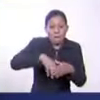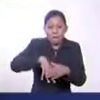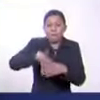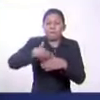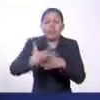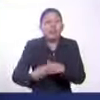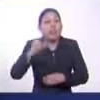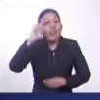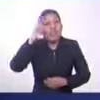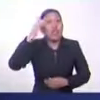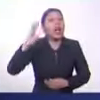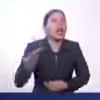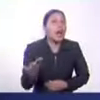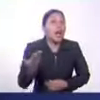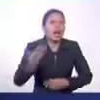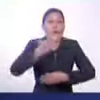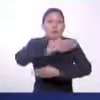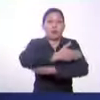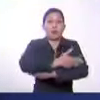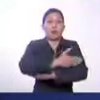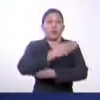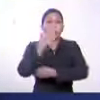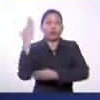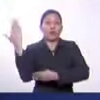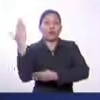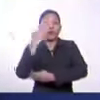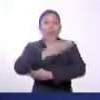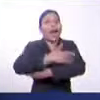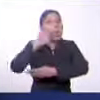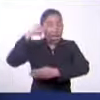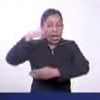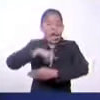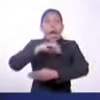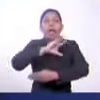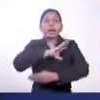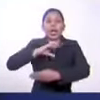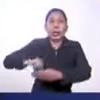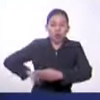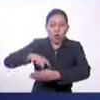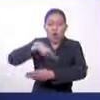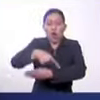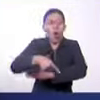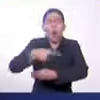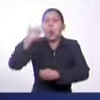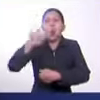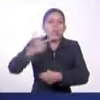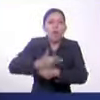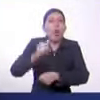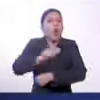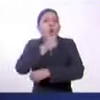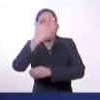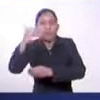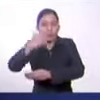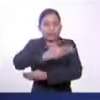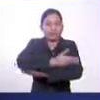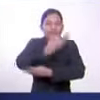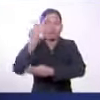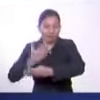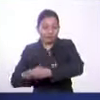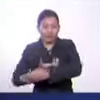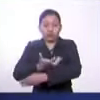decides trasladarte, ¿verdad?, o ir a vivir a otro lugar de destino que está fuera del país, a eso lo vamos a llamar